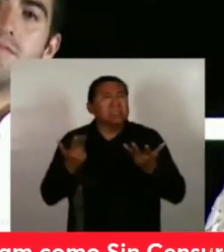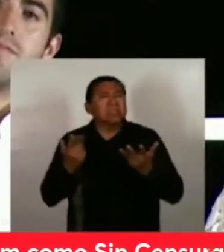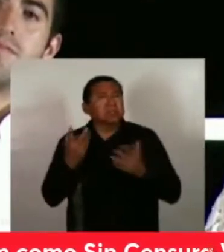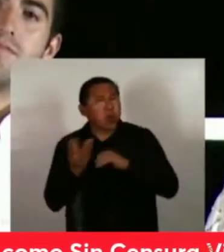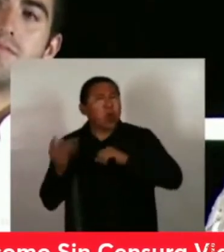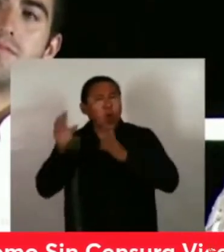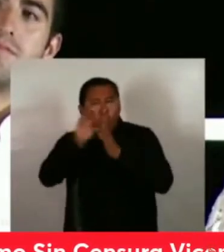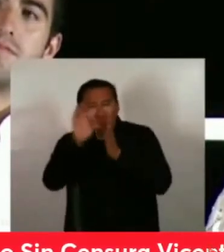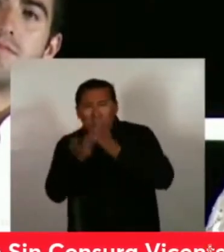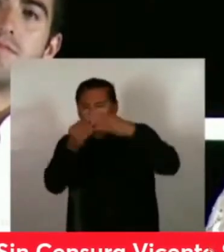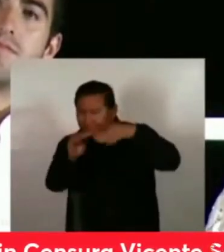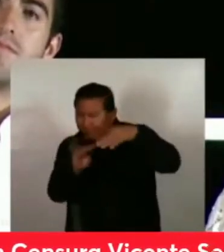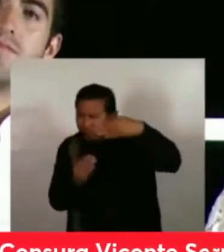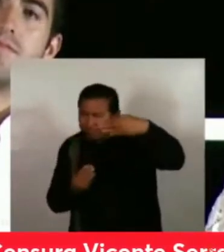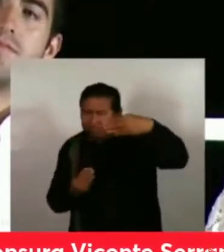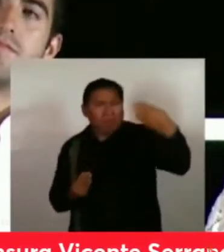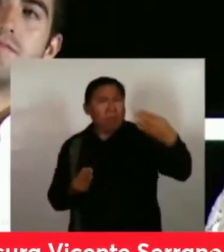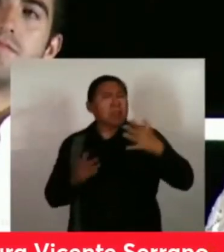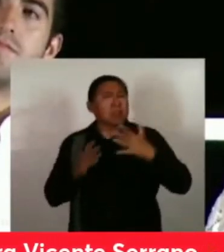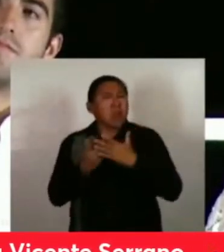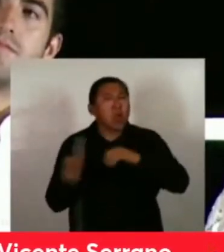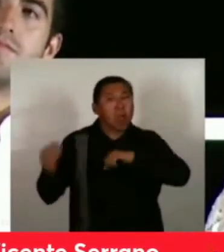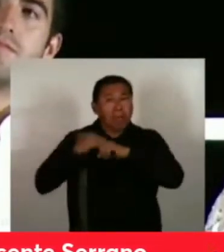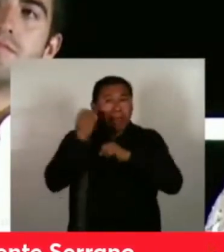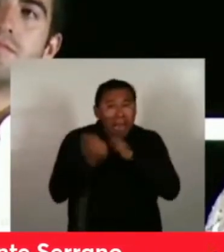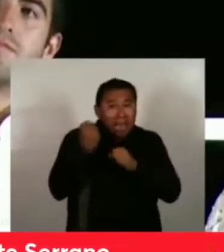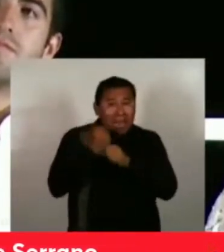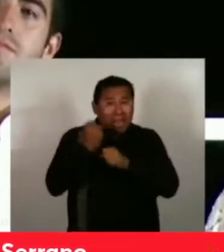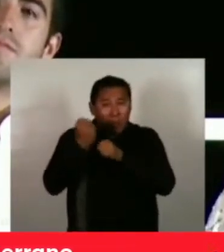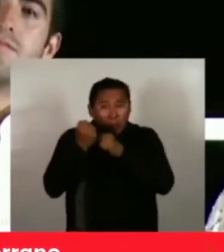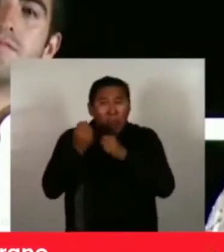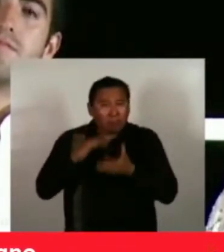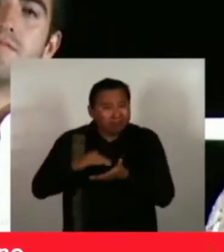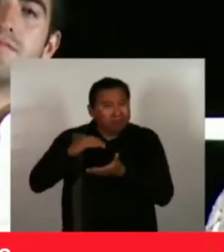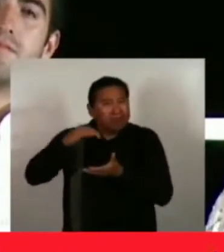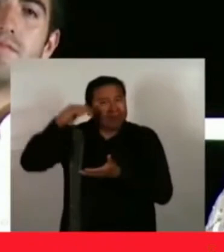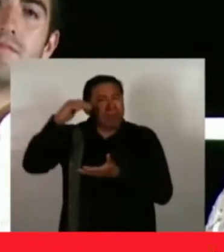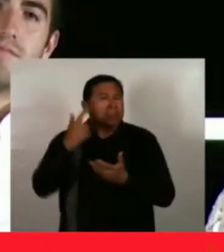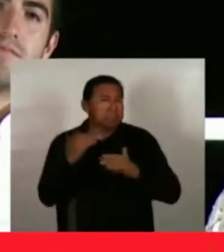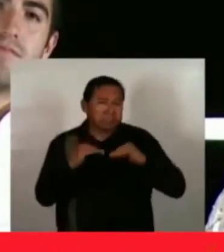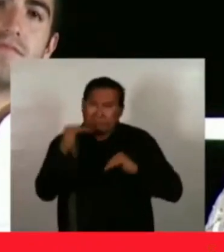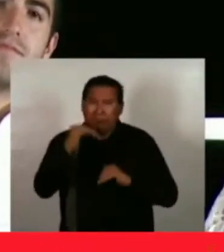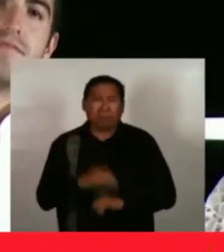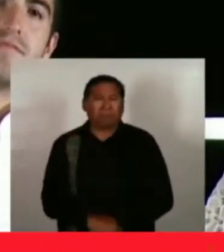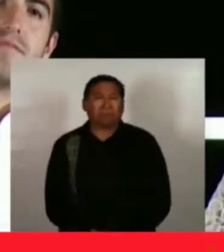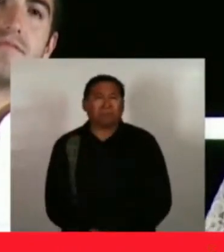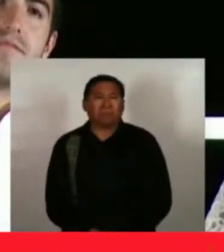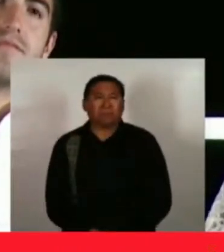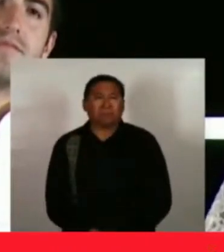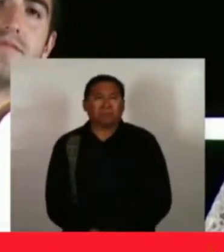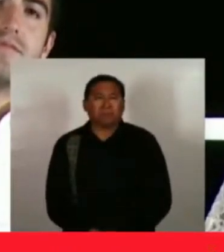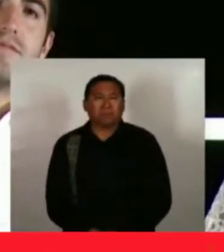en la Constitución y que su aumento anual siempre esté por encima de la inflación.